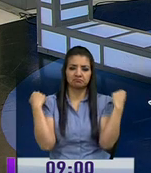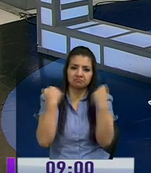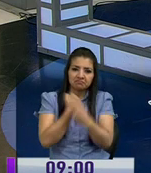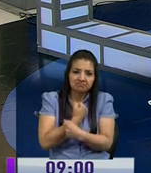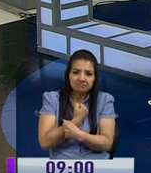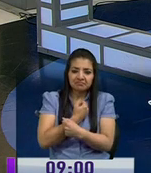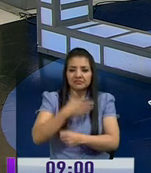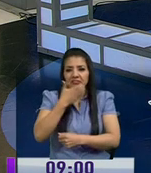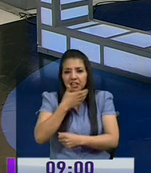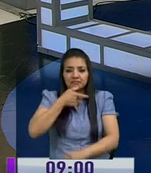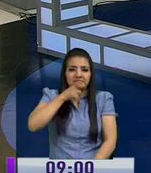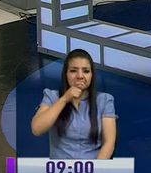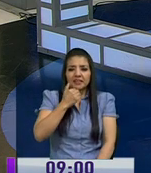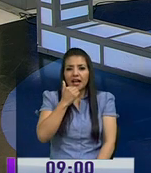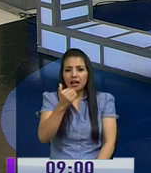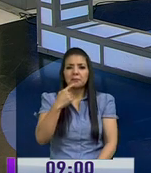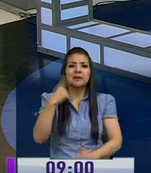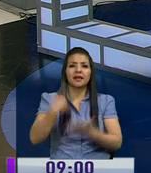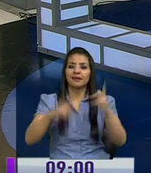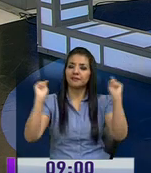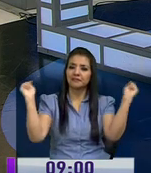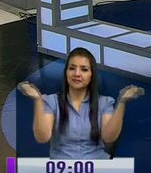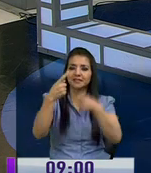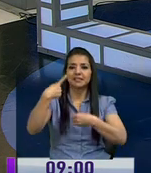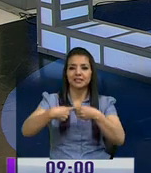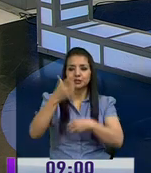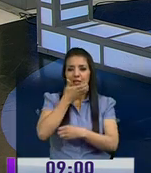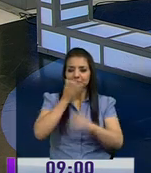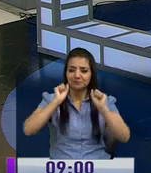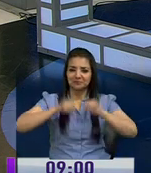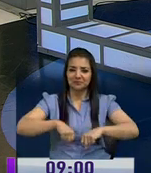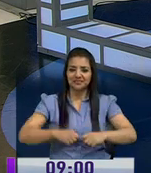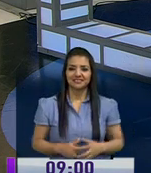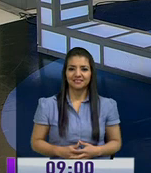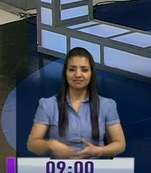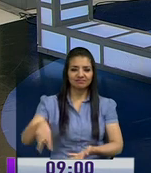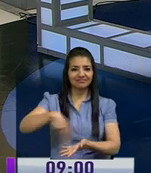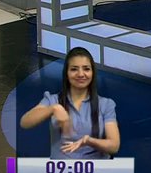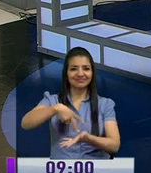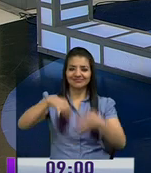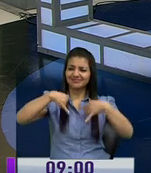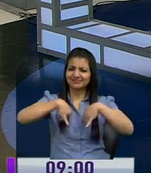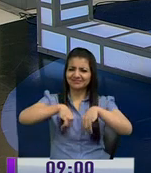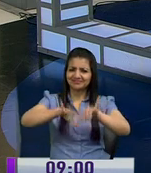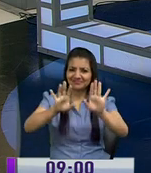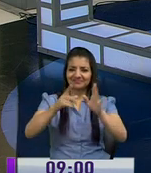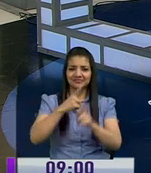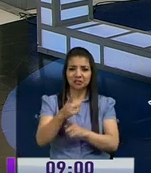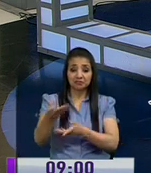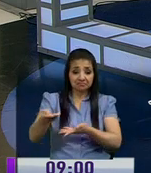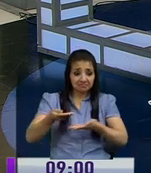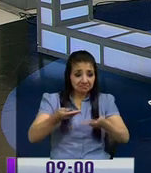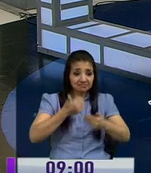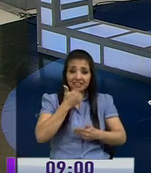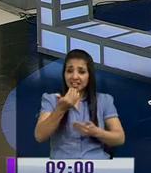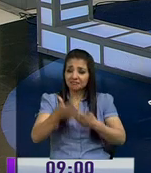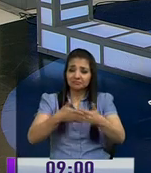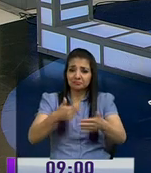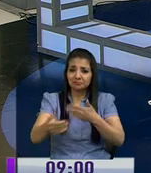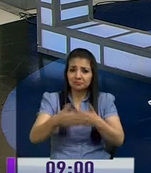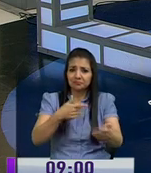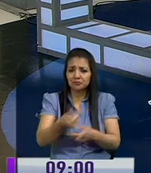un canelacito para que se caliente con el baile. Claro, canelacito con piquete será bienvenido, yo nunca diré lo contrario. Si no, lleve